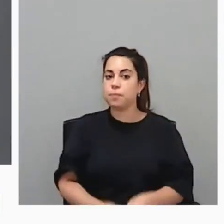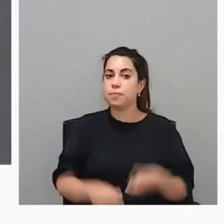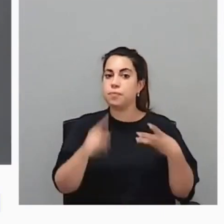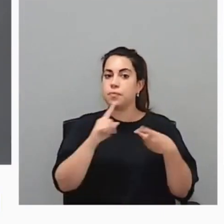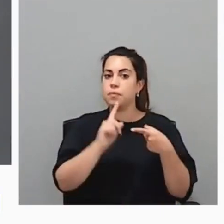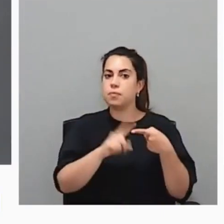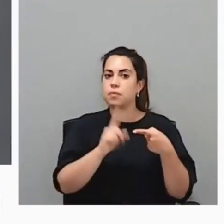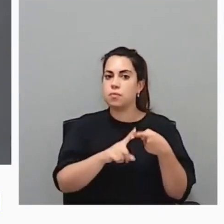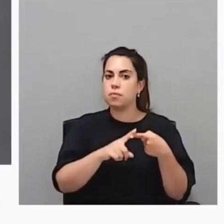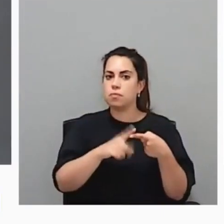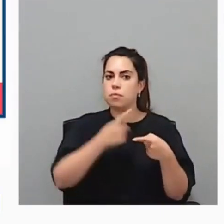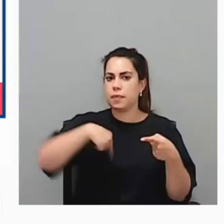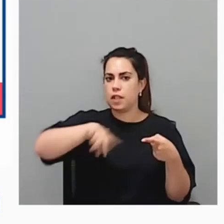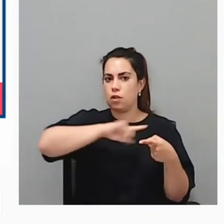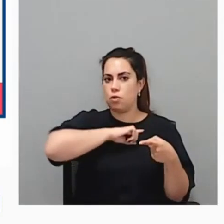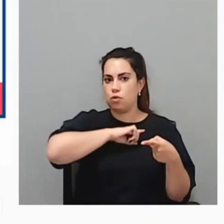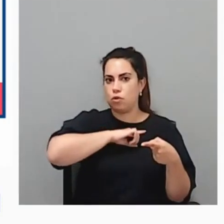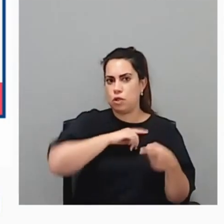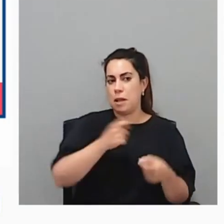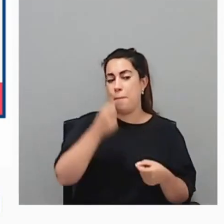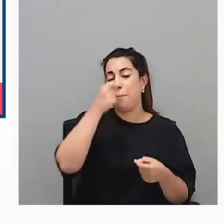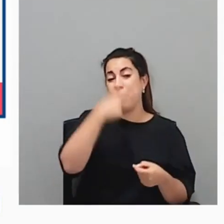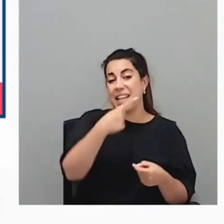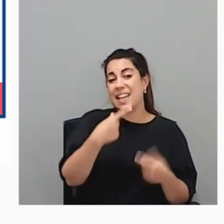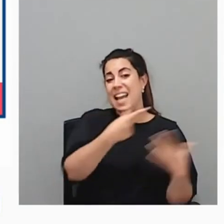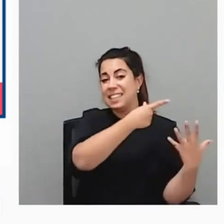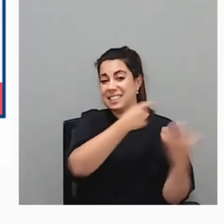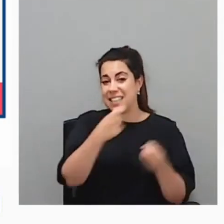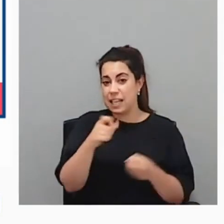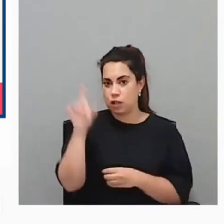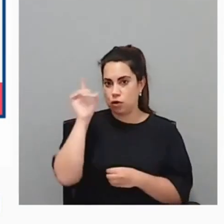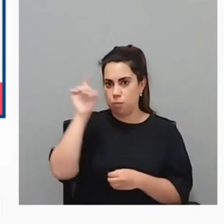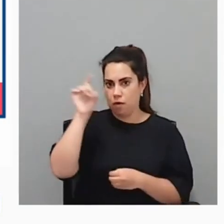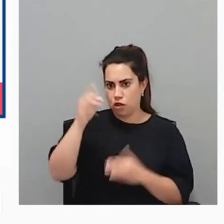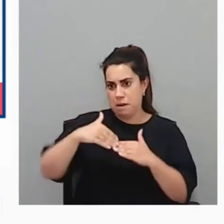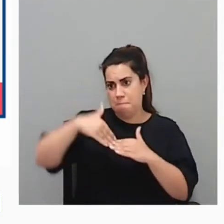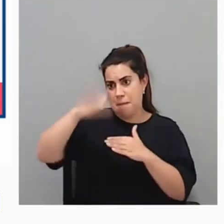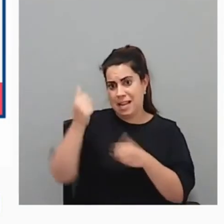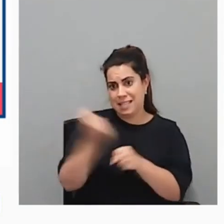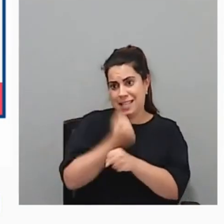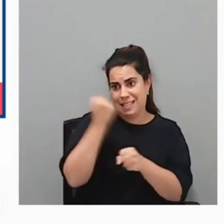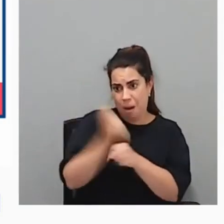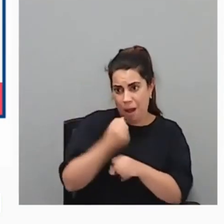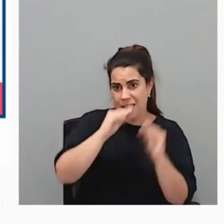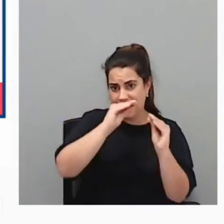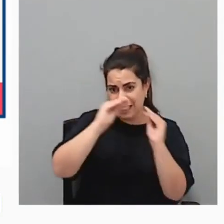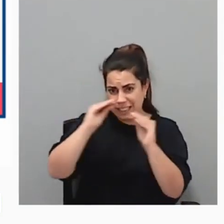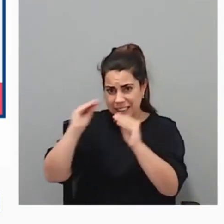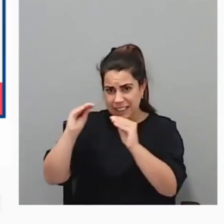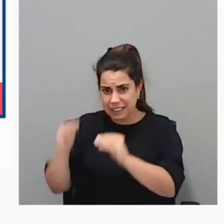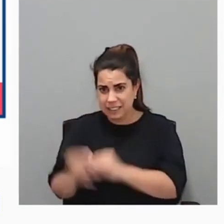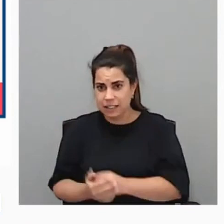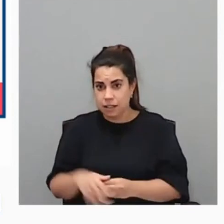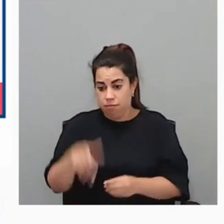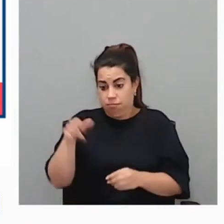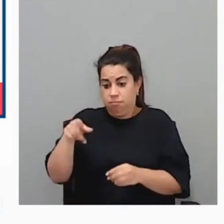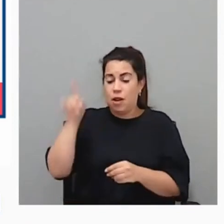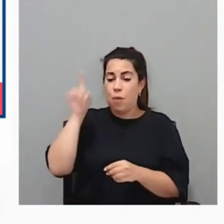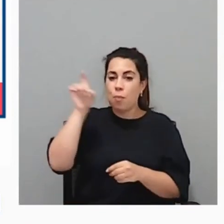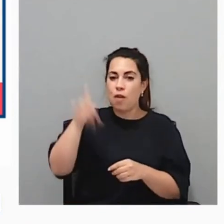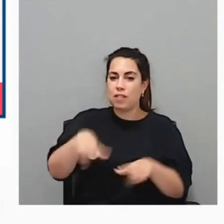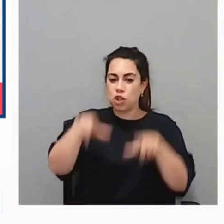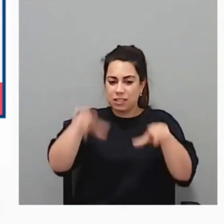hemos trabajado ya con más de 1.600 maestros en España, algunos fuera de España, que han ido transformando su aula y su centro